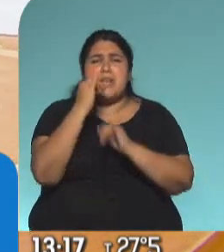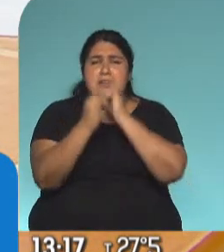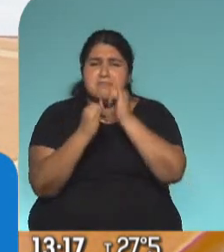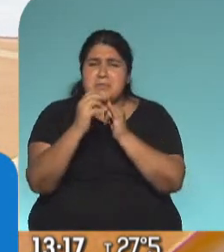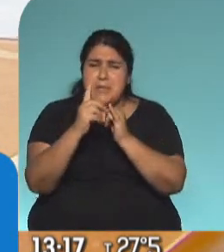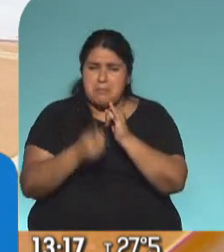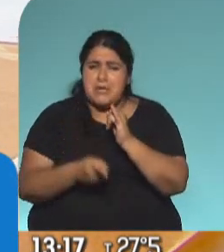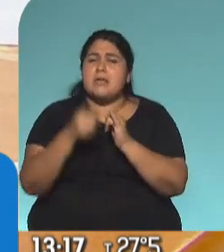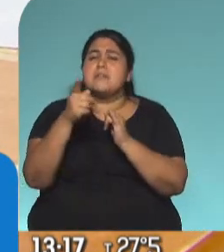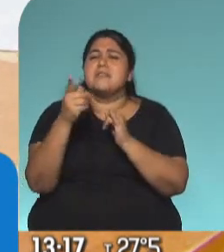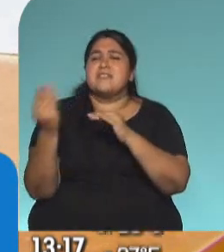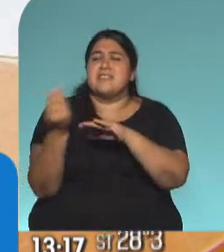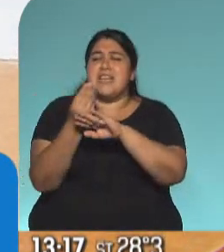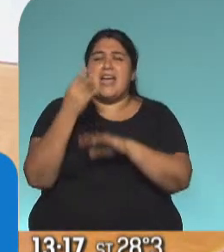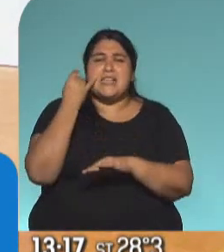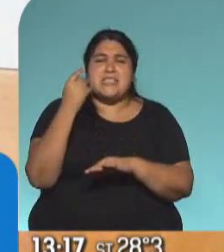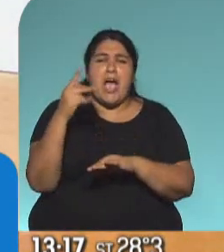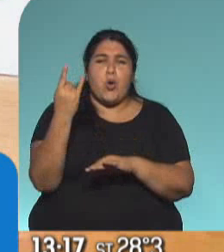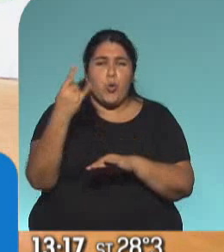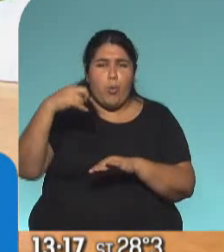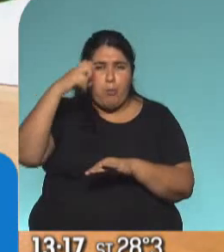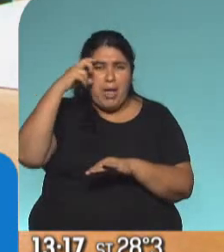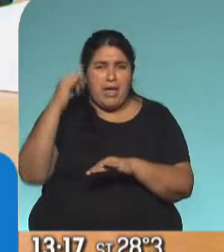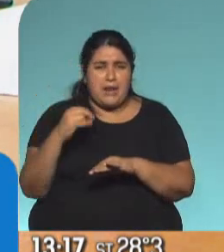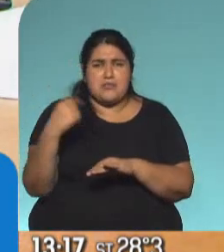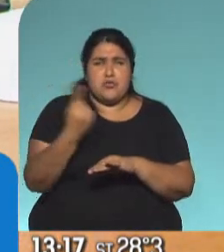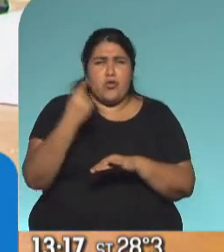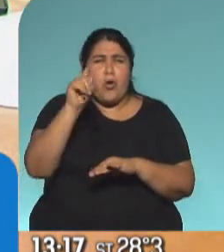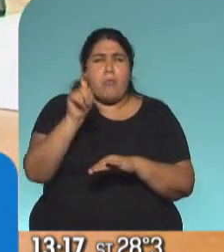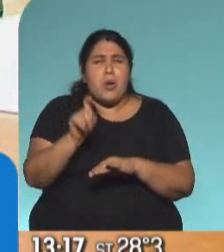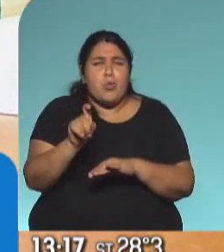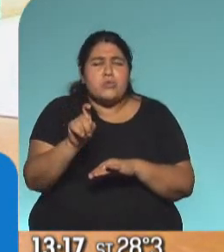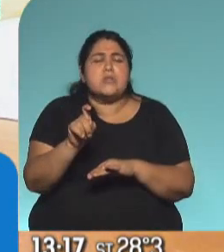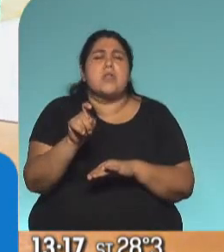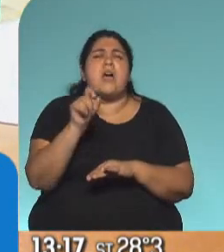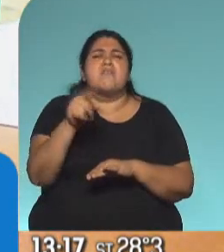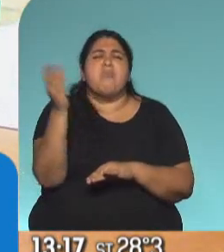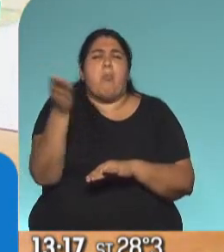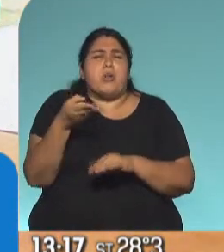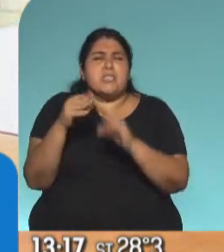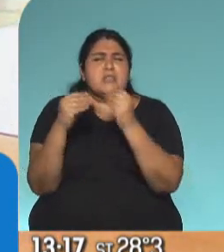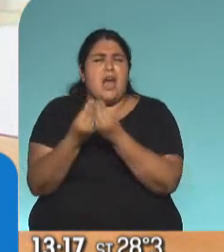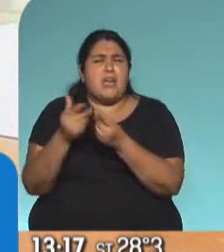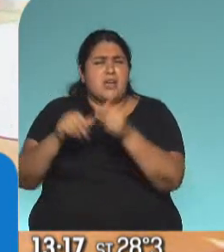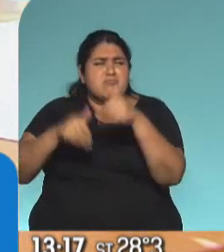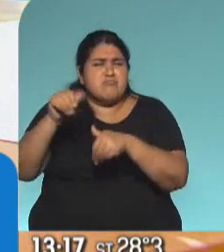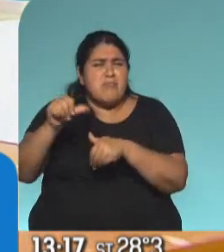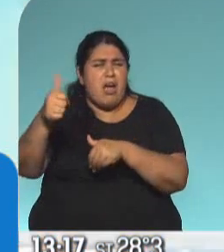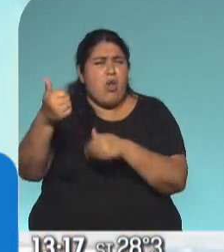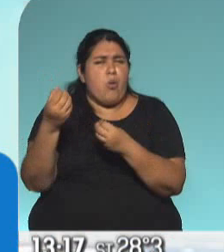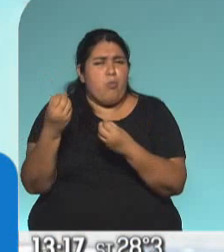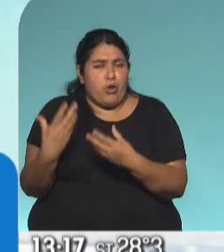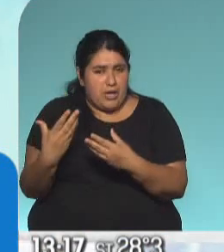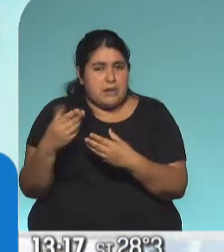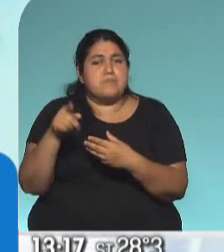es este candidato Yacu Pérez y por qué. Una pregunta que se abre de por qué sacó este porcentaje tan alto de votos. No me refiero solamente a la